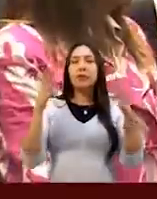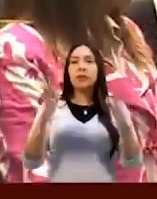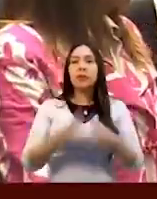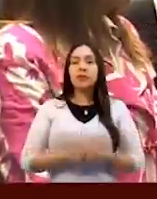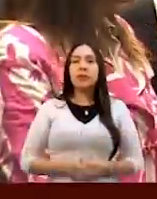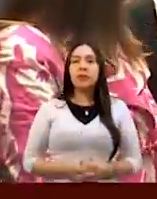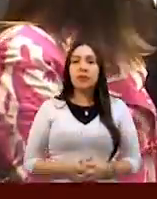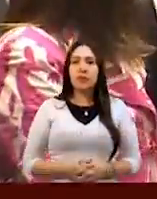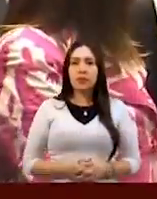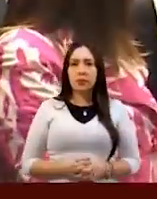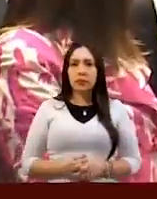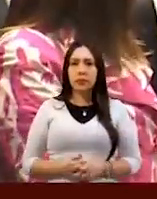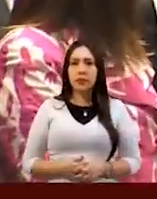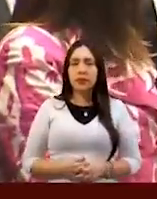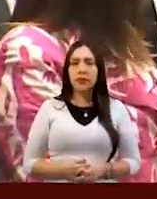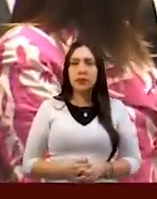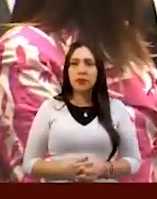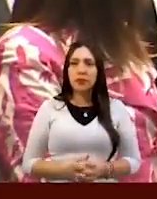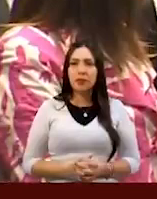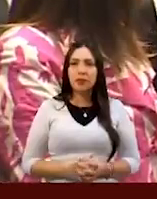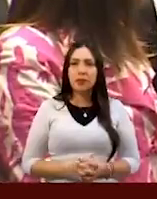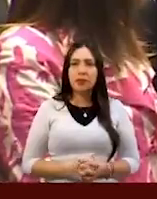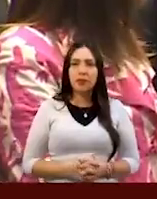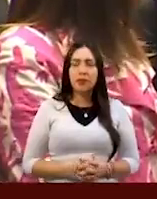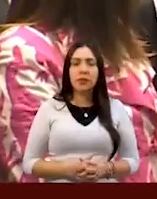Siempre tenía diálogo con las diferentes